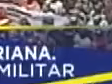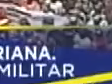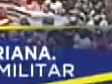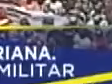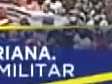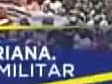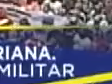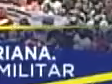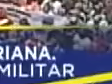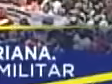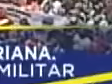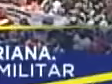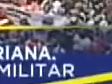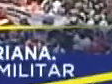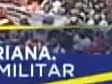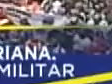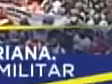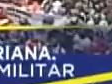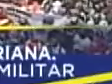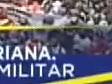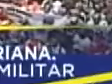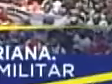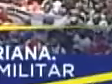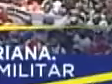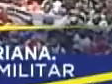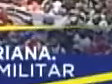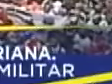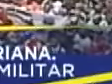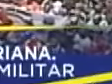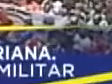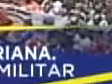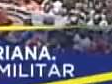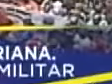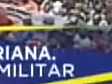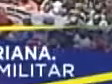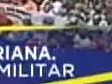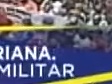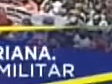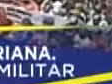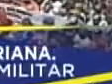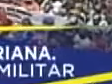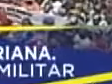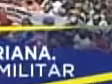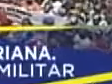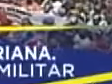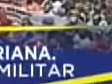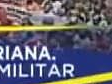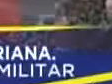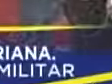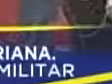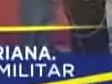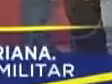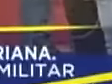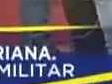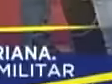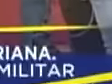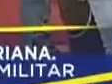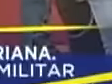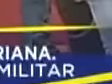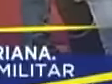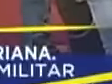El espíritu de nuestro comandante supremo hoy nos acompaña. Buenas tardes, pueblo de